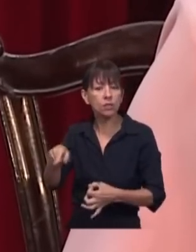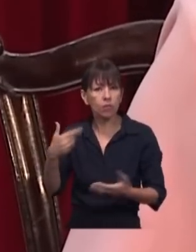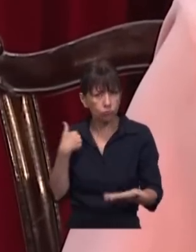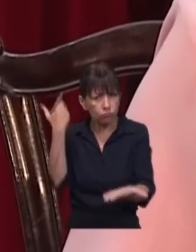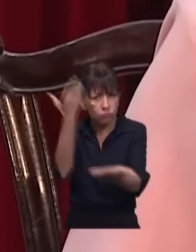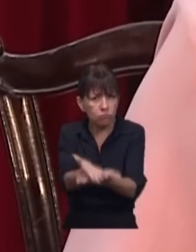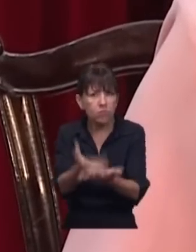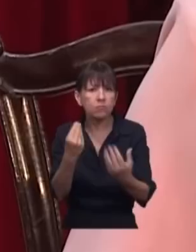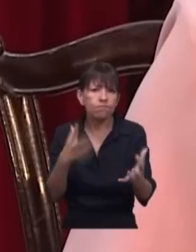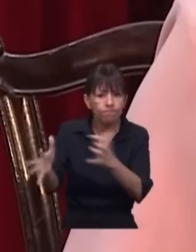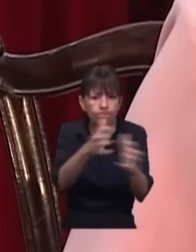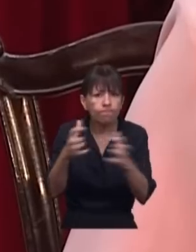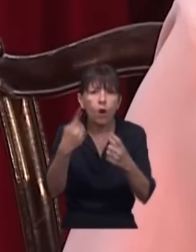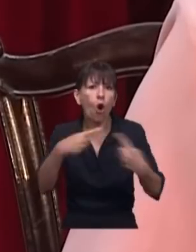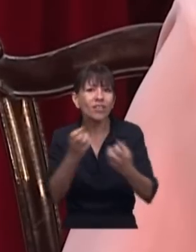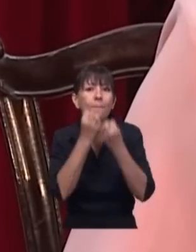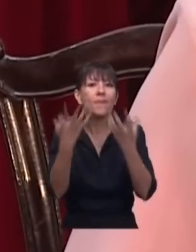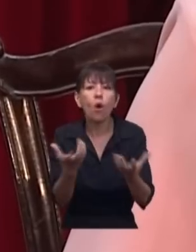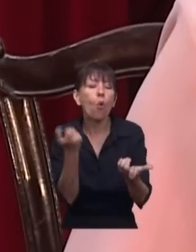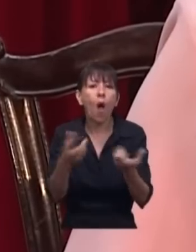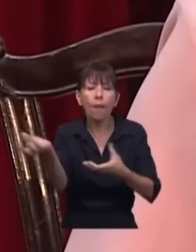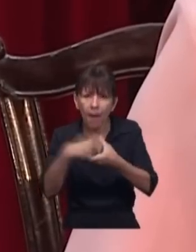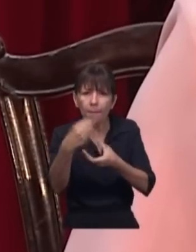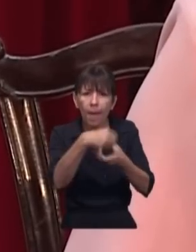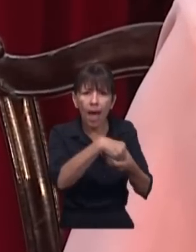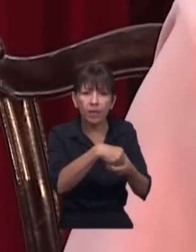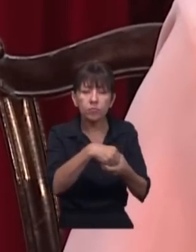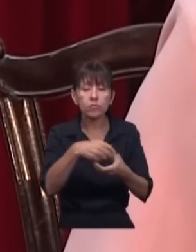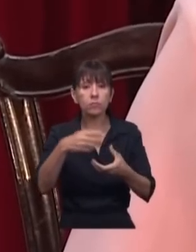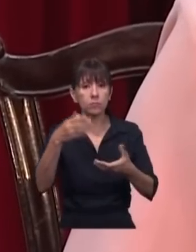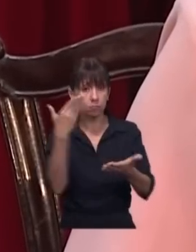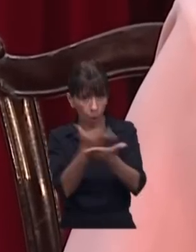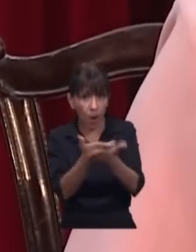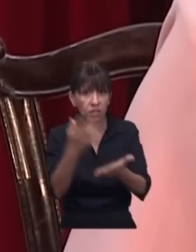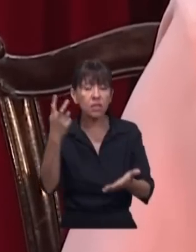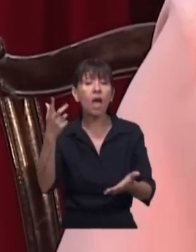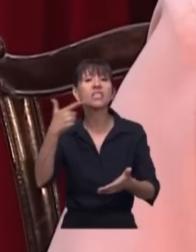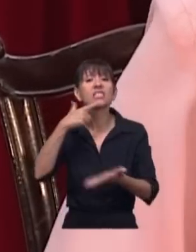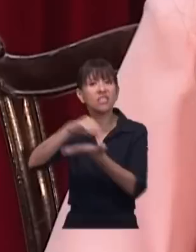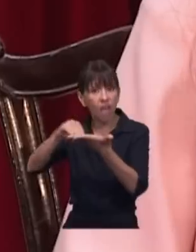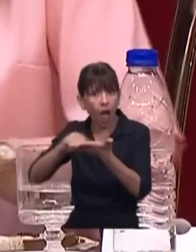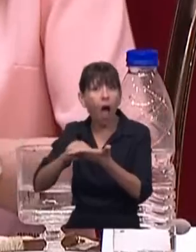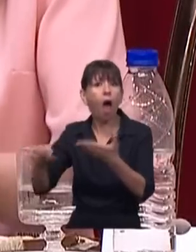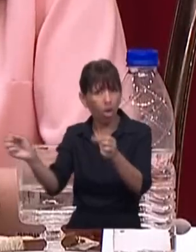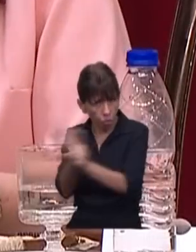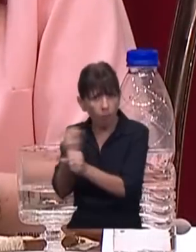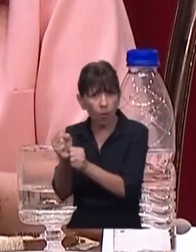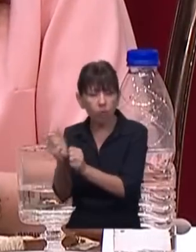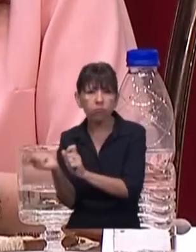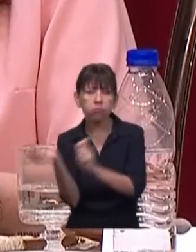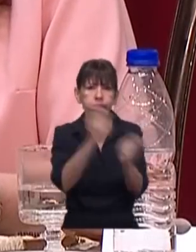se introdujeran todas las mejoras posibles. Las propuestas se aprobó en el Senado y nunca fue tratada en la Cámara de